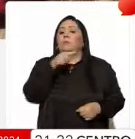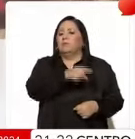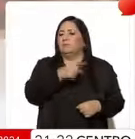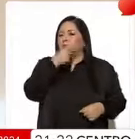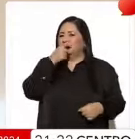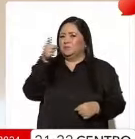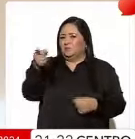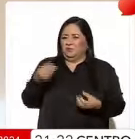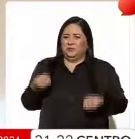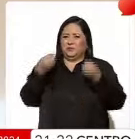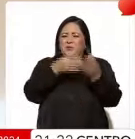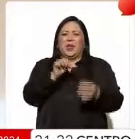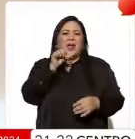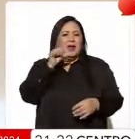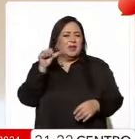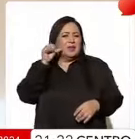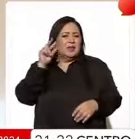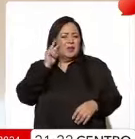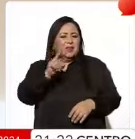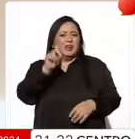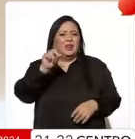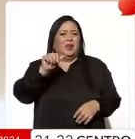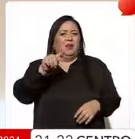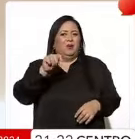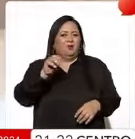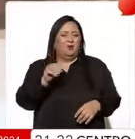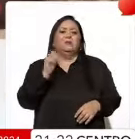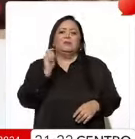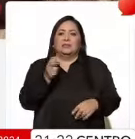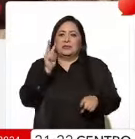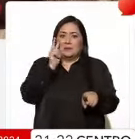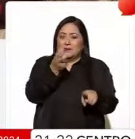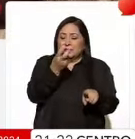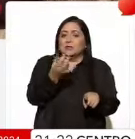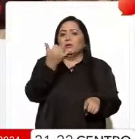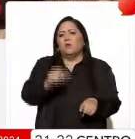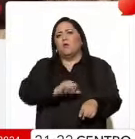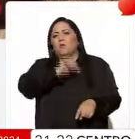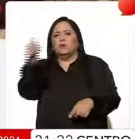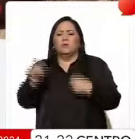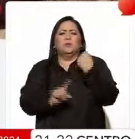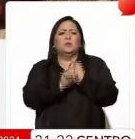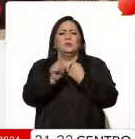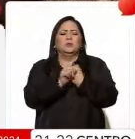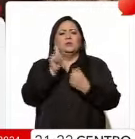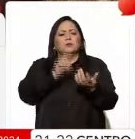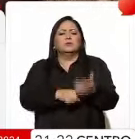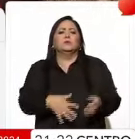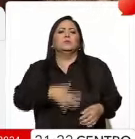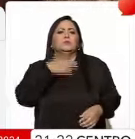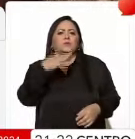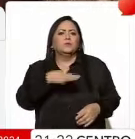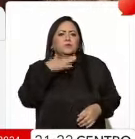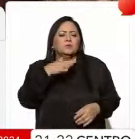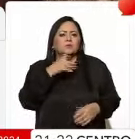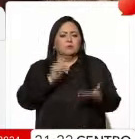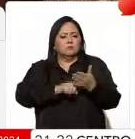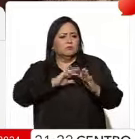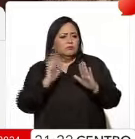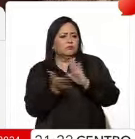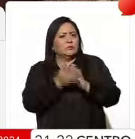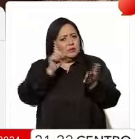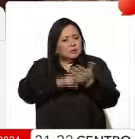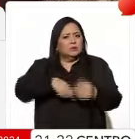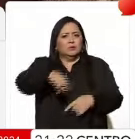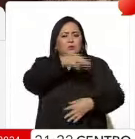que aportó ayer en sus intervenciones, senador, tienen que ver con esto y tienen que ver con otros problemas de corrupción que se han documentado dentro del